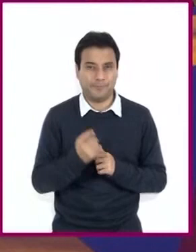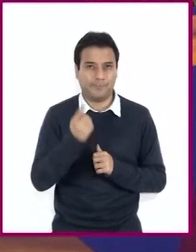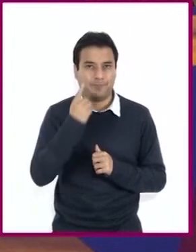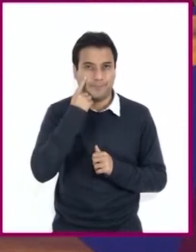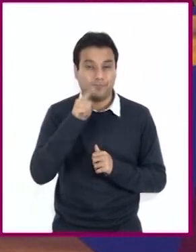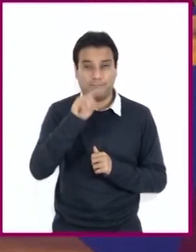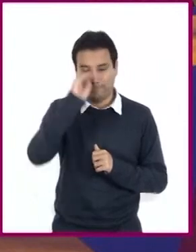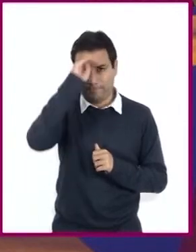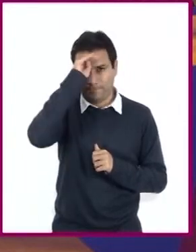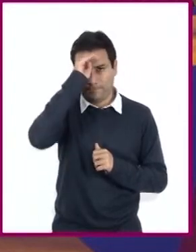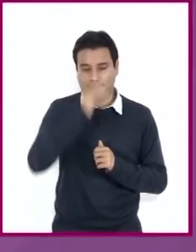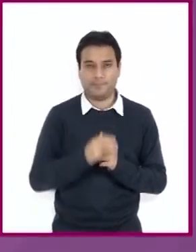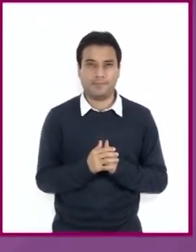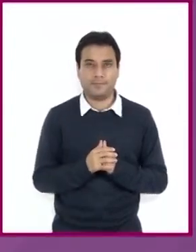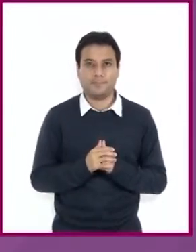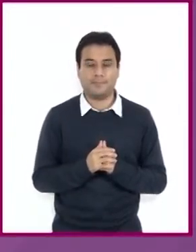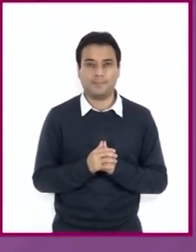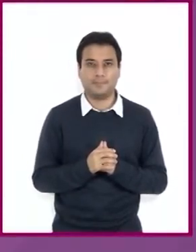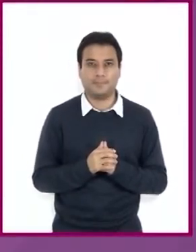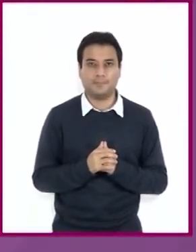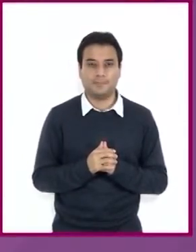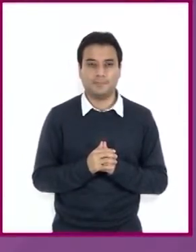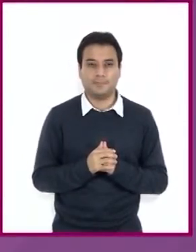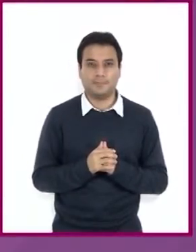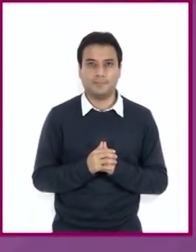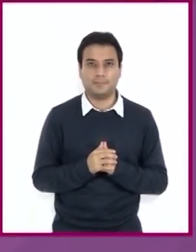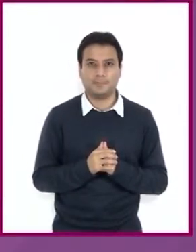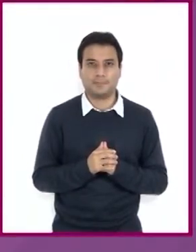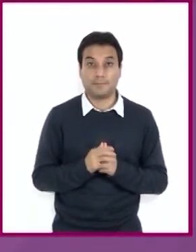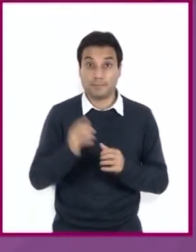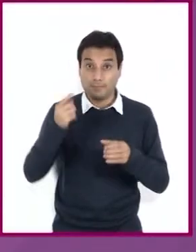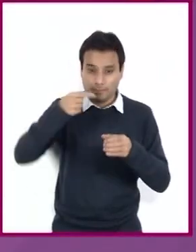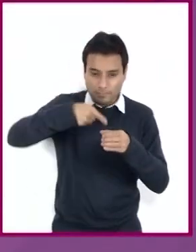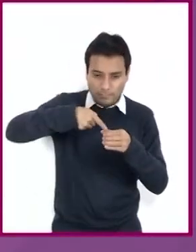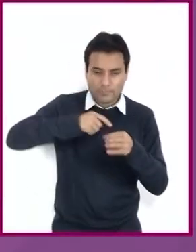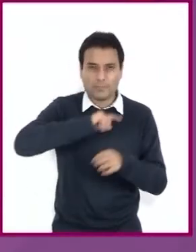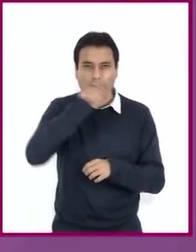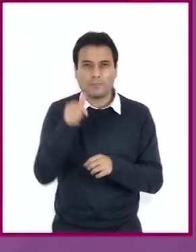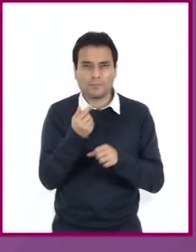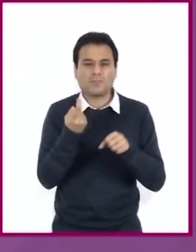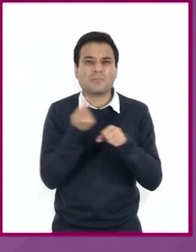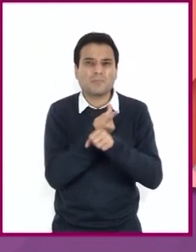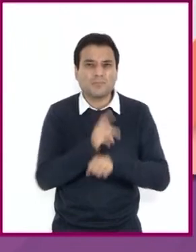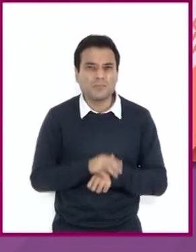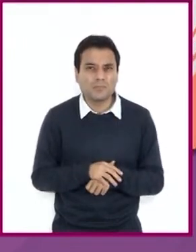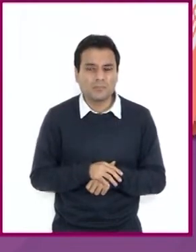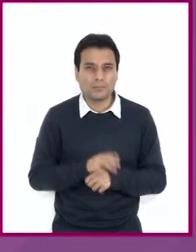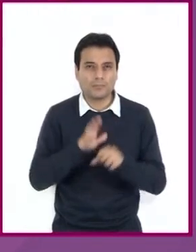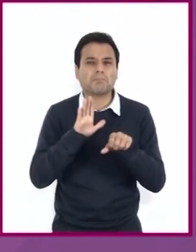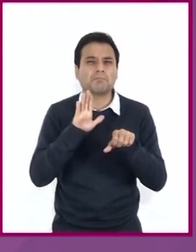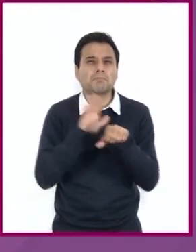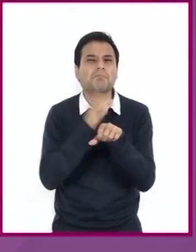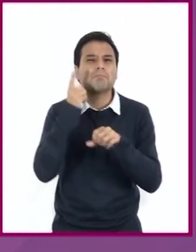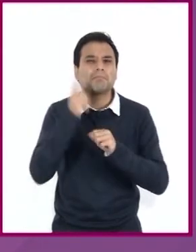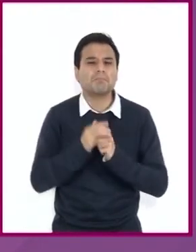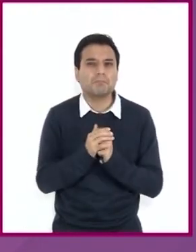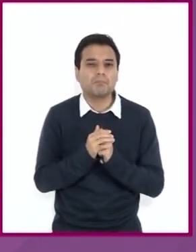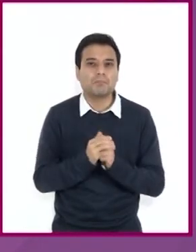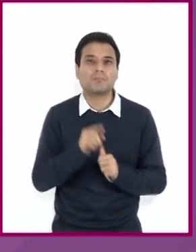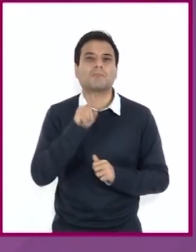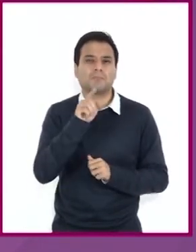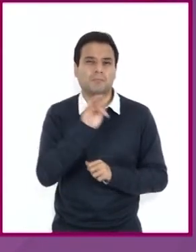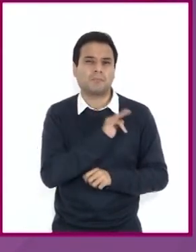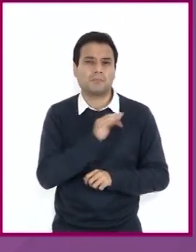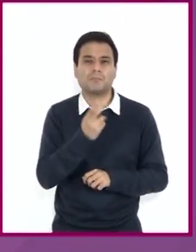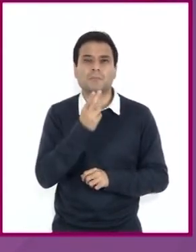con las siguientes preguntas. ¿Qué crees que suceda? ¿Por qué? Pueden elaborar una